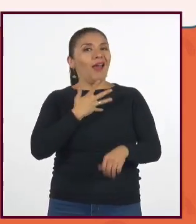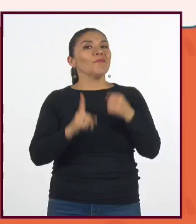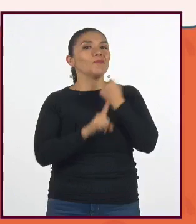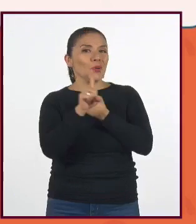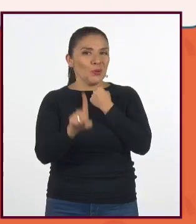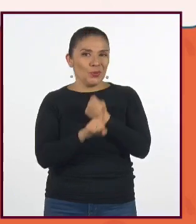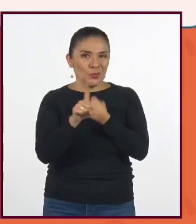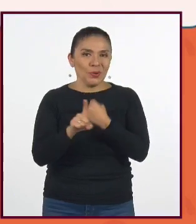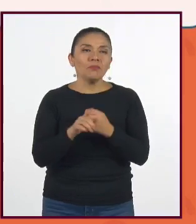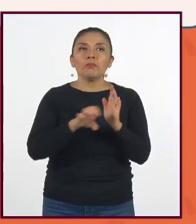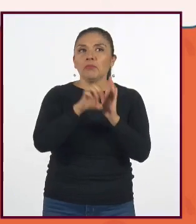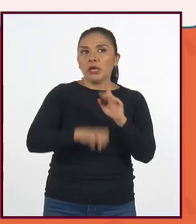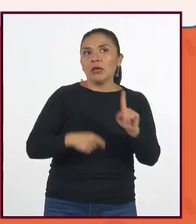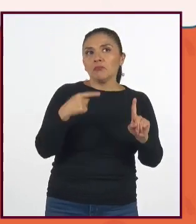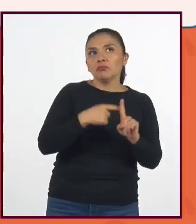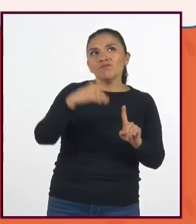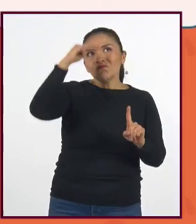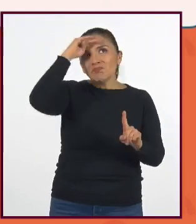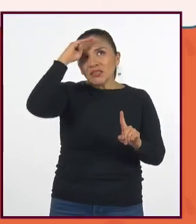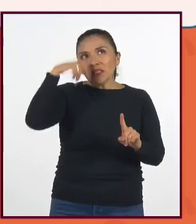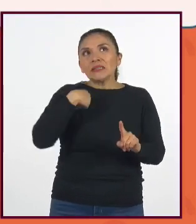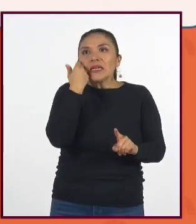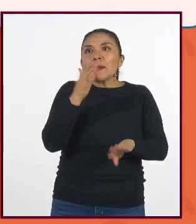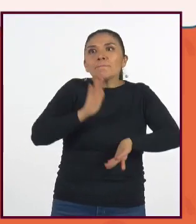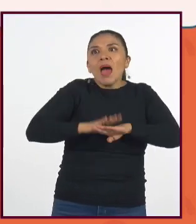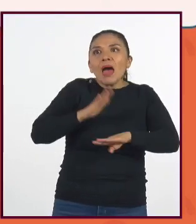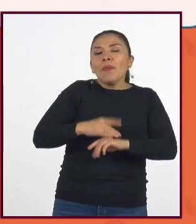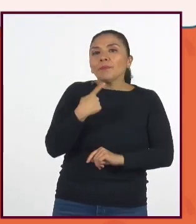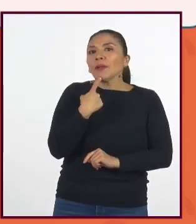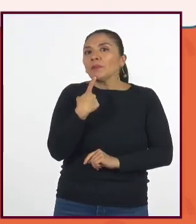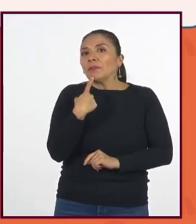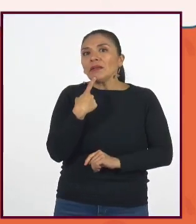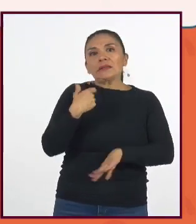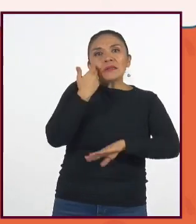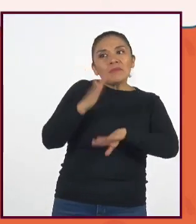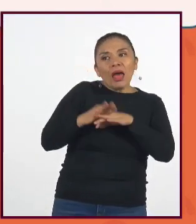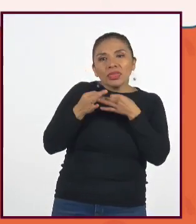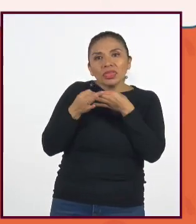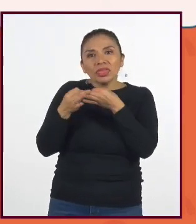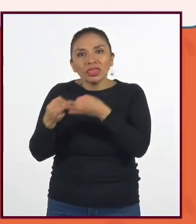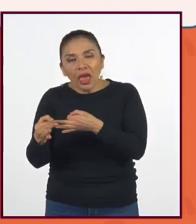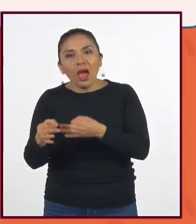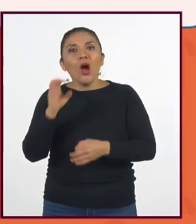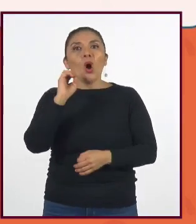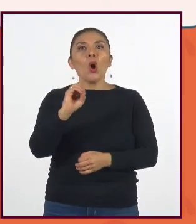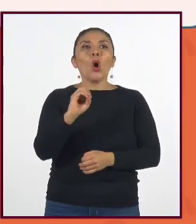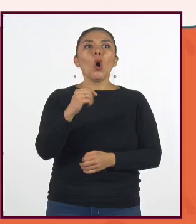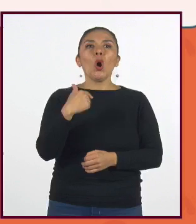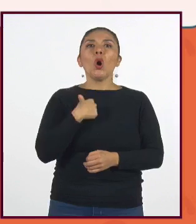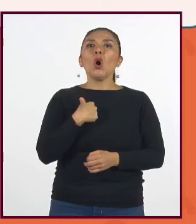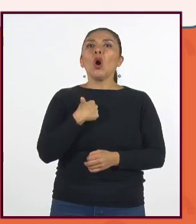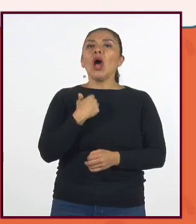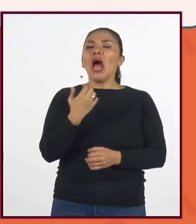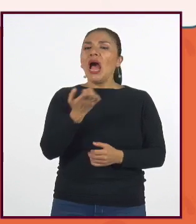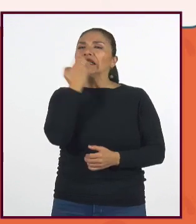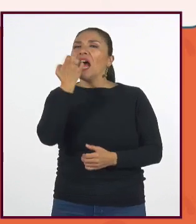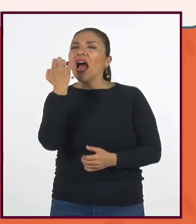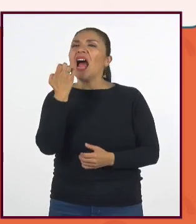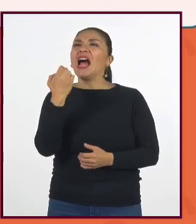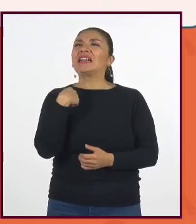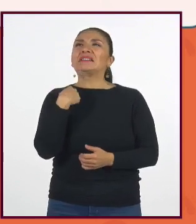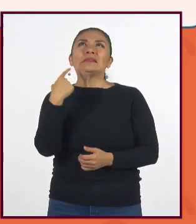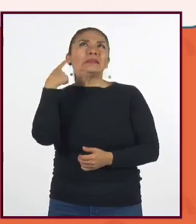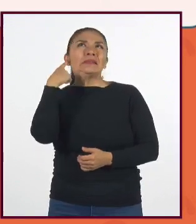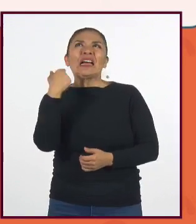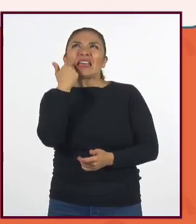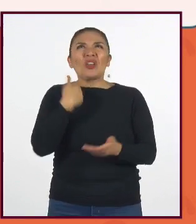como pensamientos de consumir la sustancia, de salirse, por ejemplo, del salón para fumar,